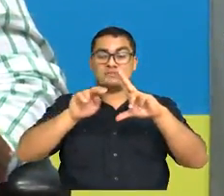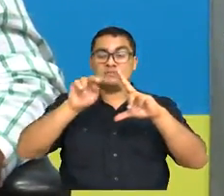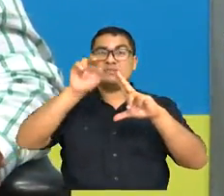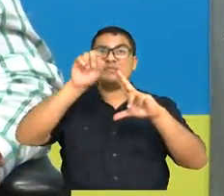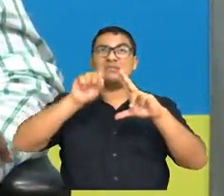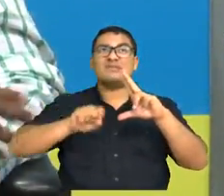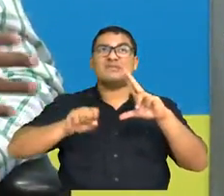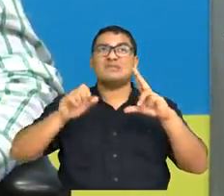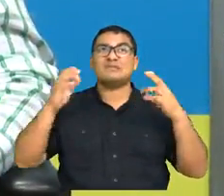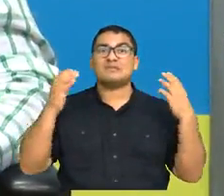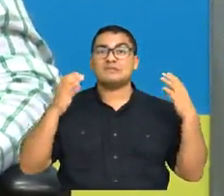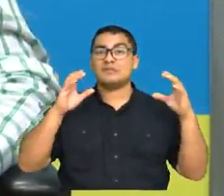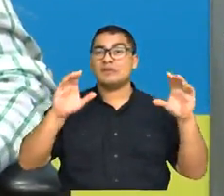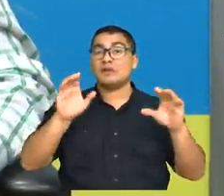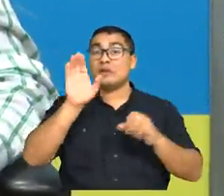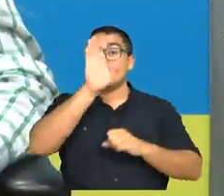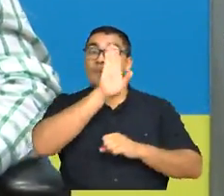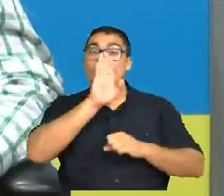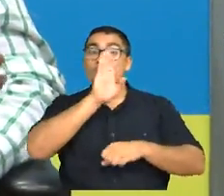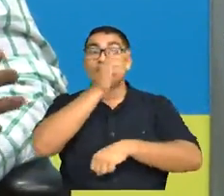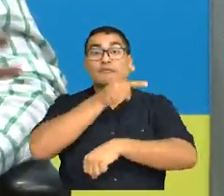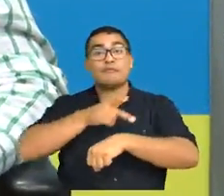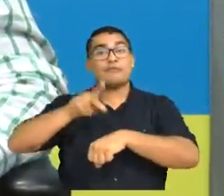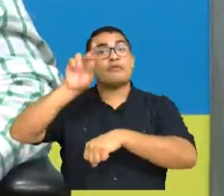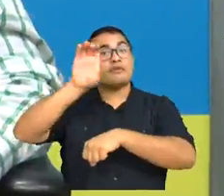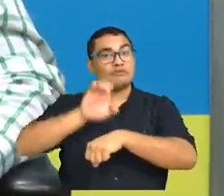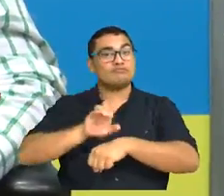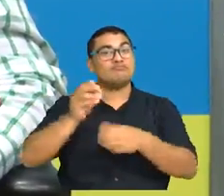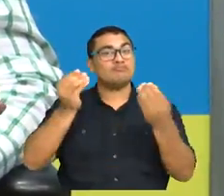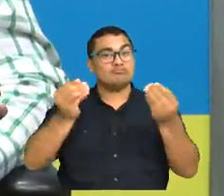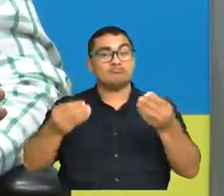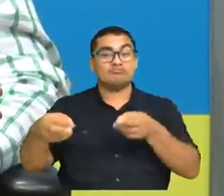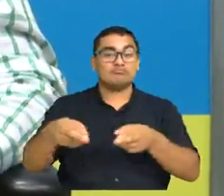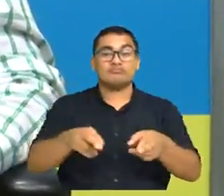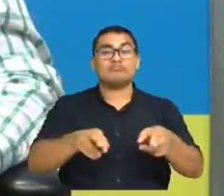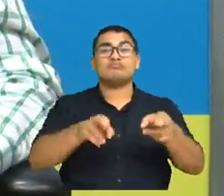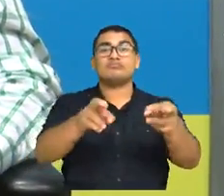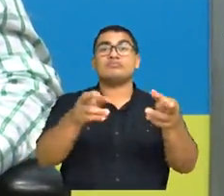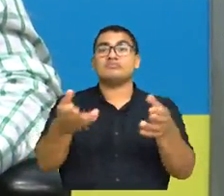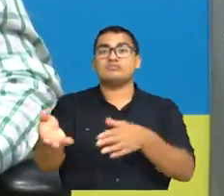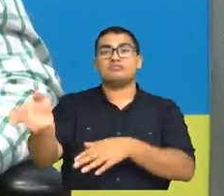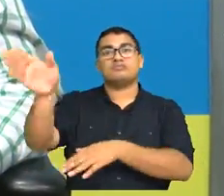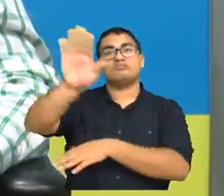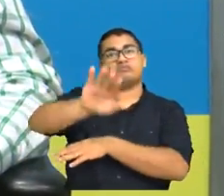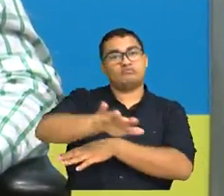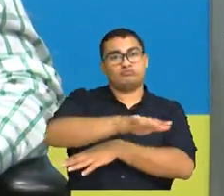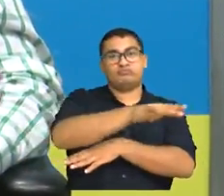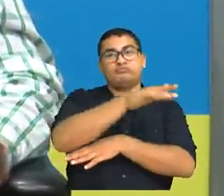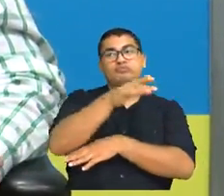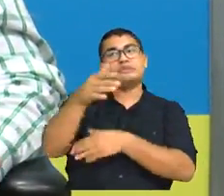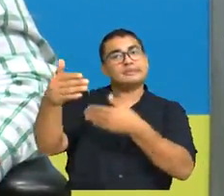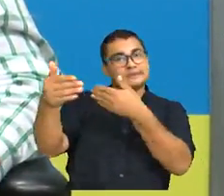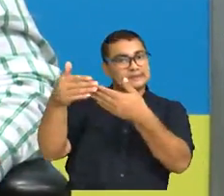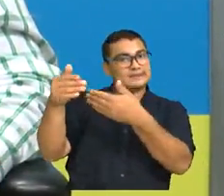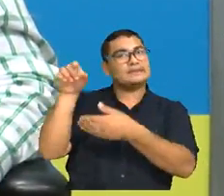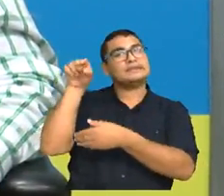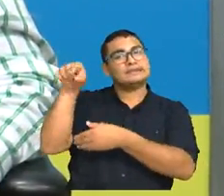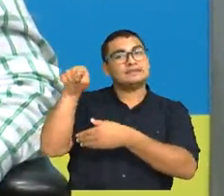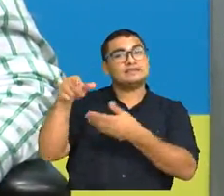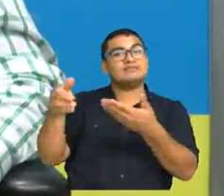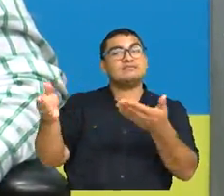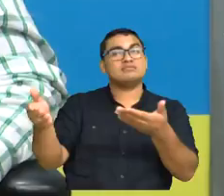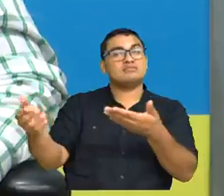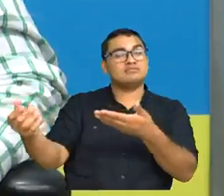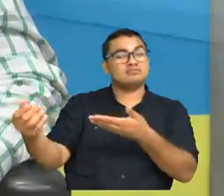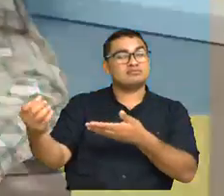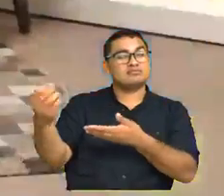bastante húmedo, precisamente porque hay muchos ríos, hay muchos manglares. Es una zona... Sí, que se puede producir bastante el golpe